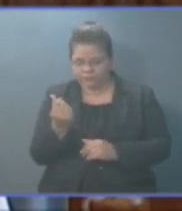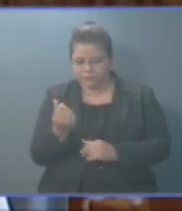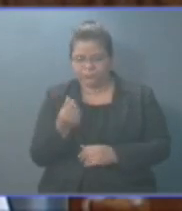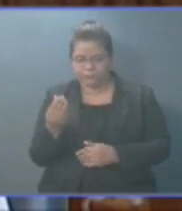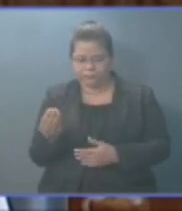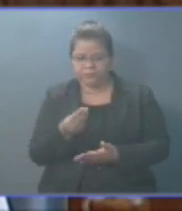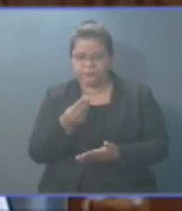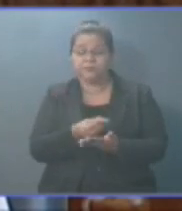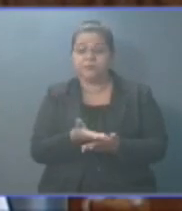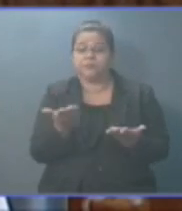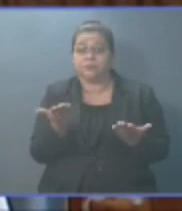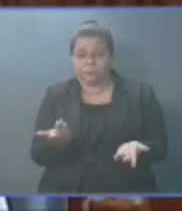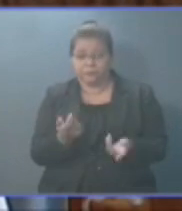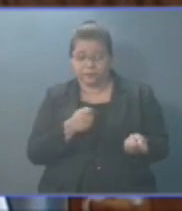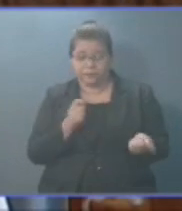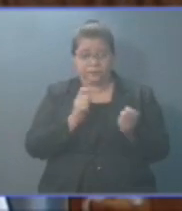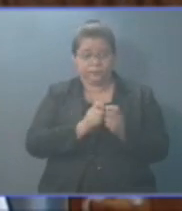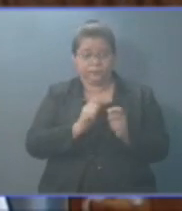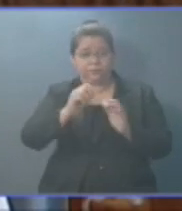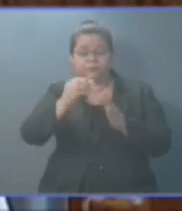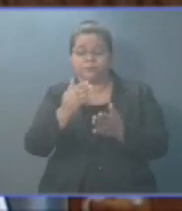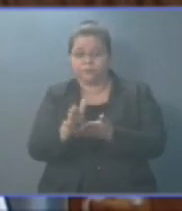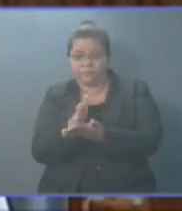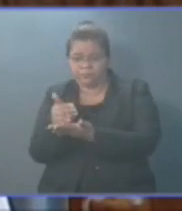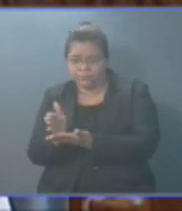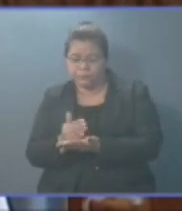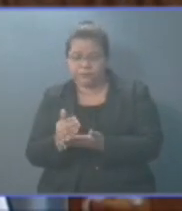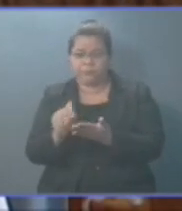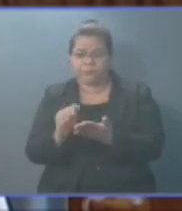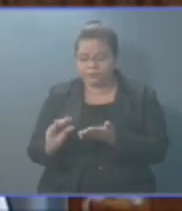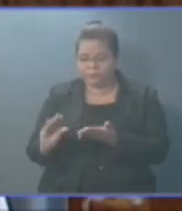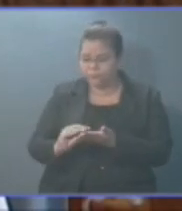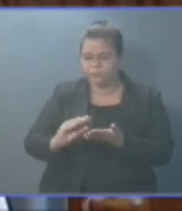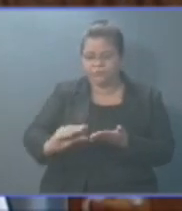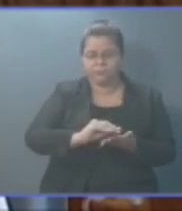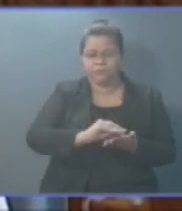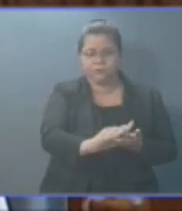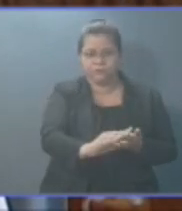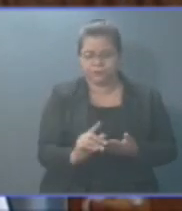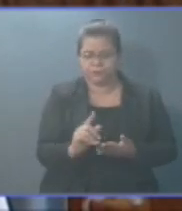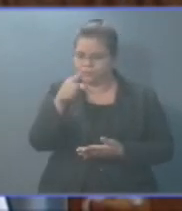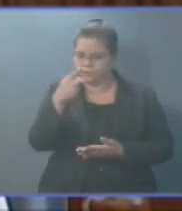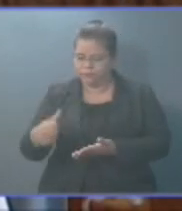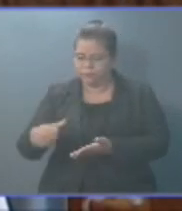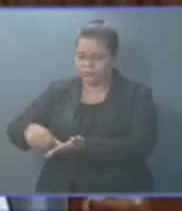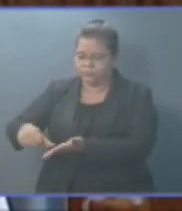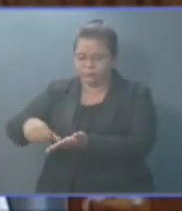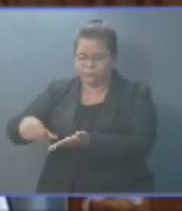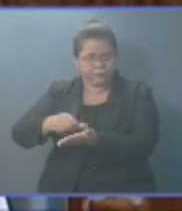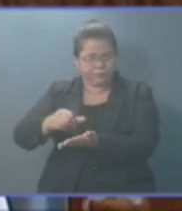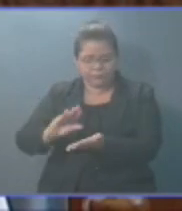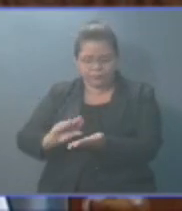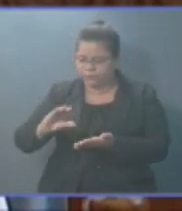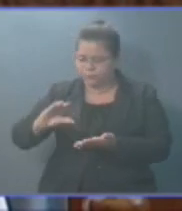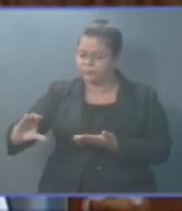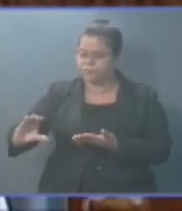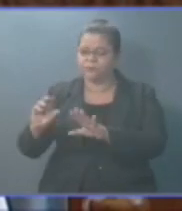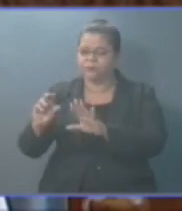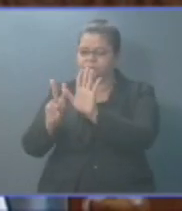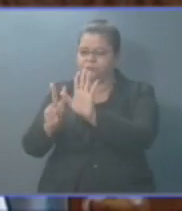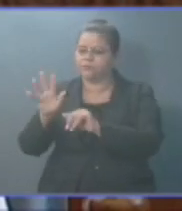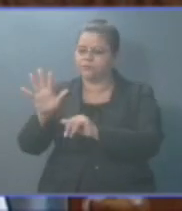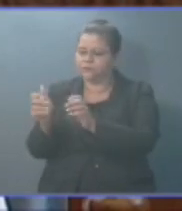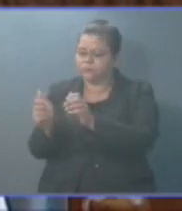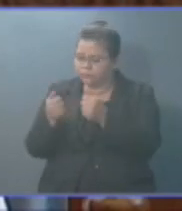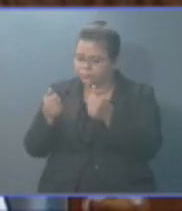destinados específicamente de acuerdo a la siguiente distribución. Financiamiento a los gobiernos municipales, un monto de